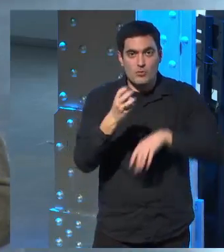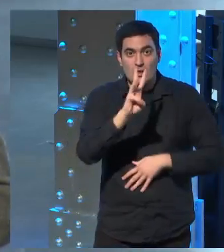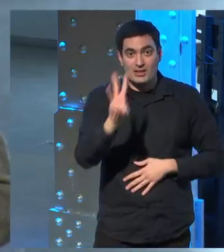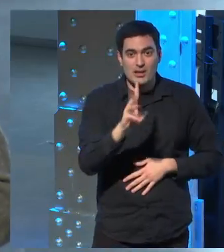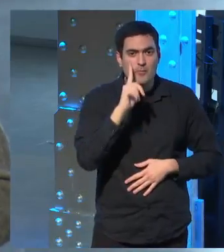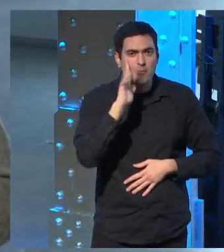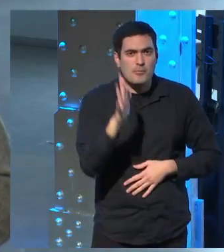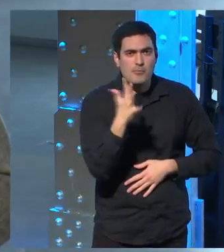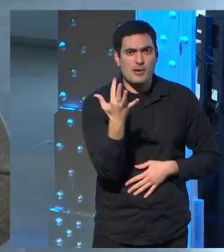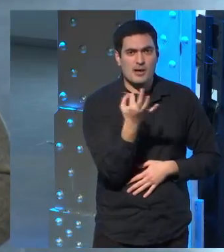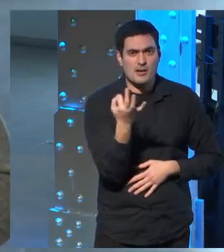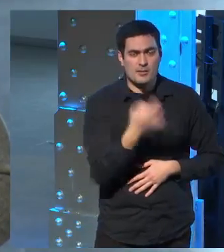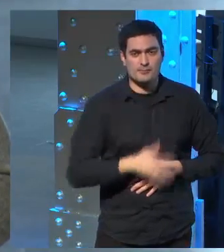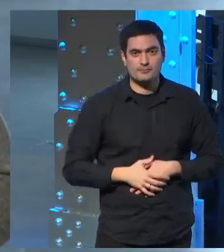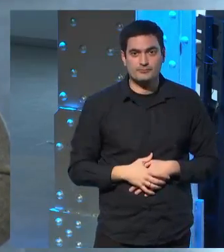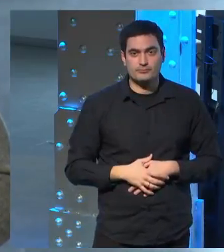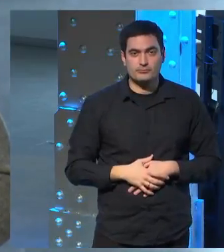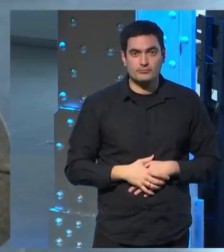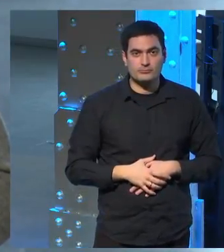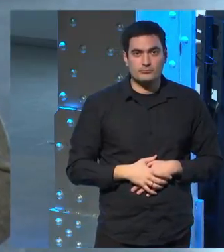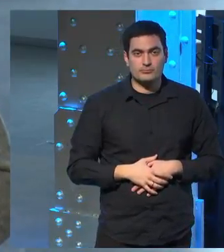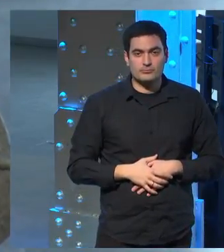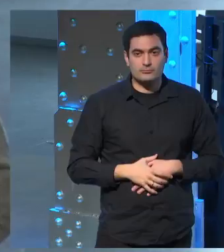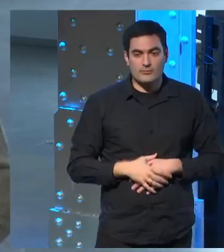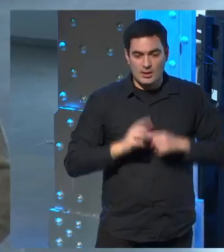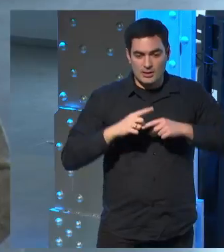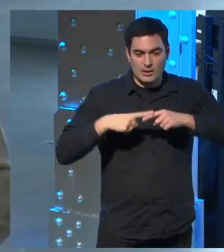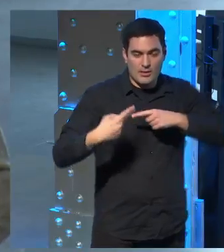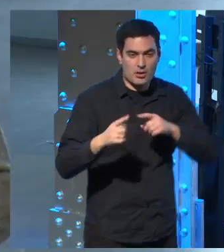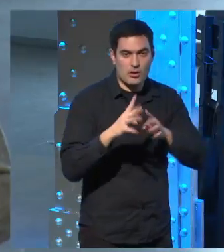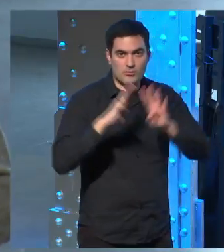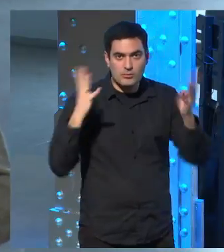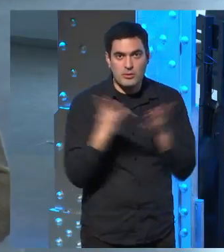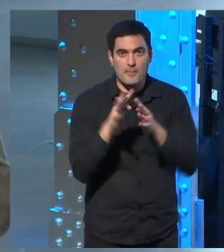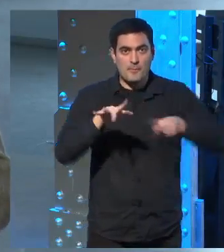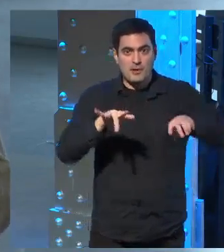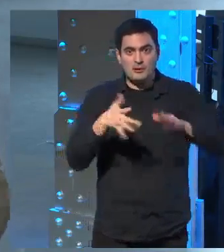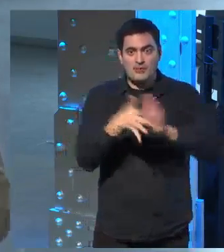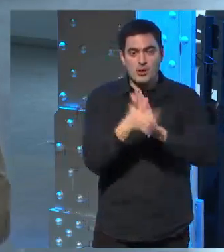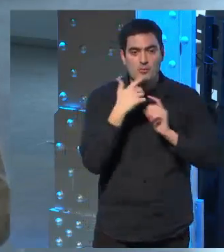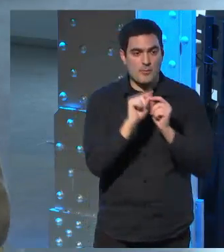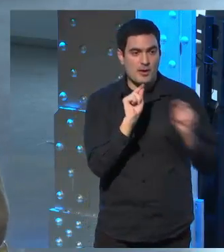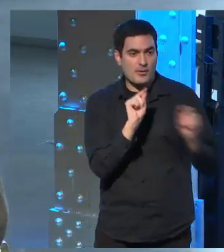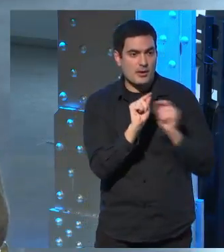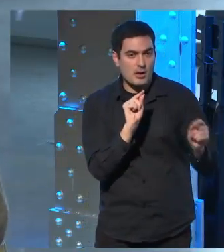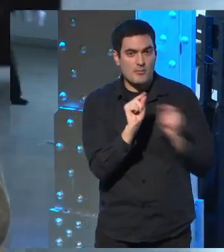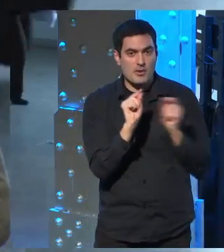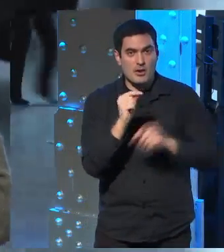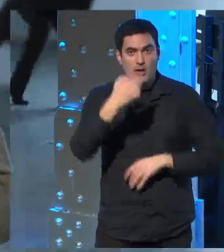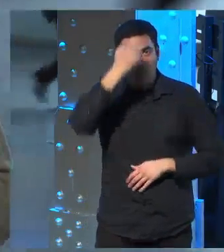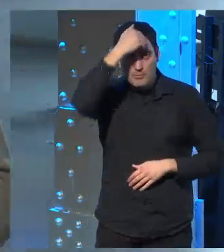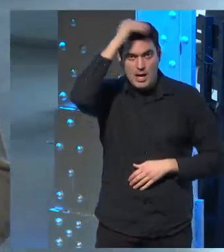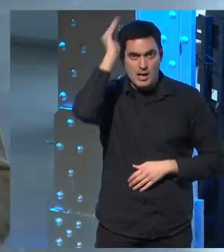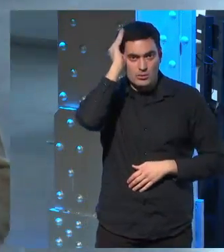que es una recapitulación de la tradición de los conciertos de piano, ¿no? Un medirse de